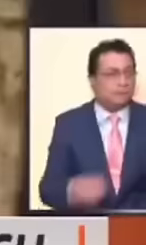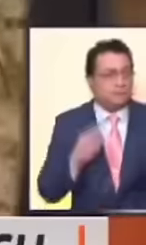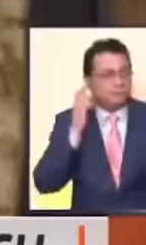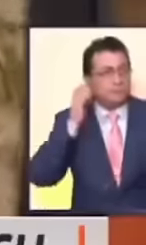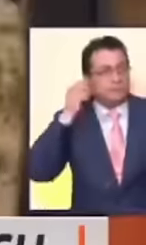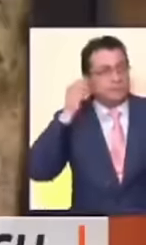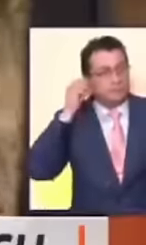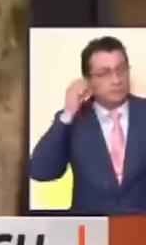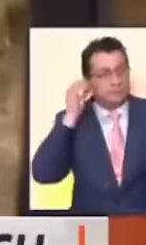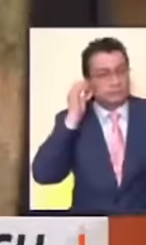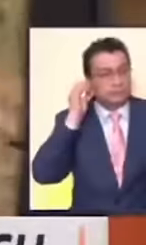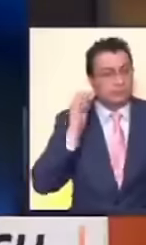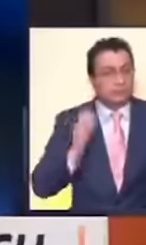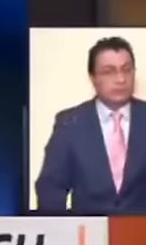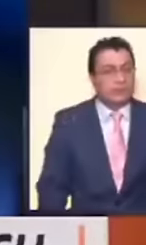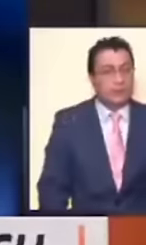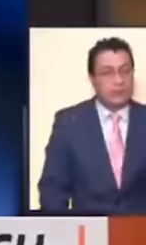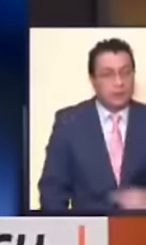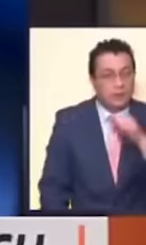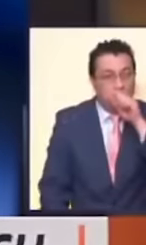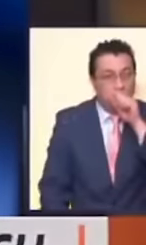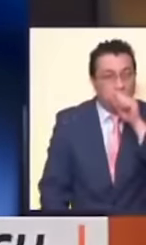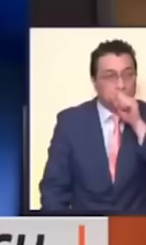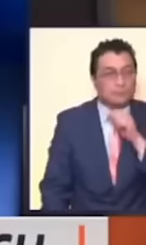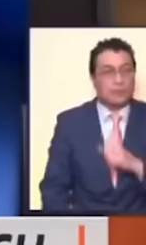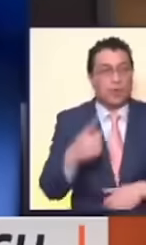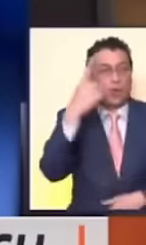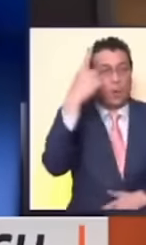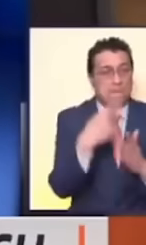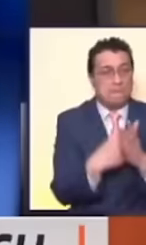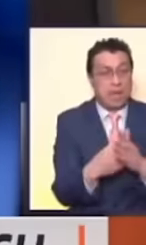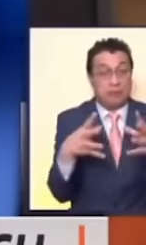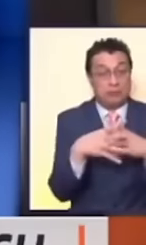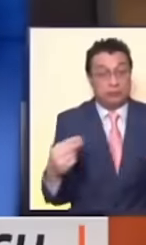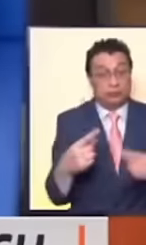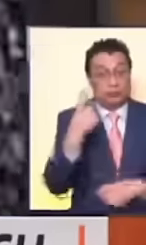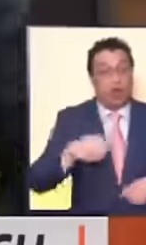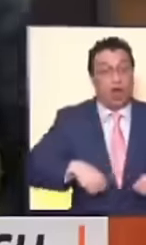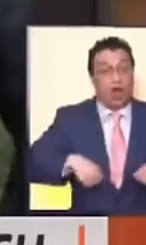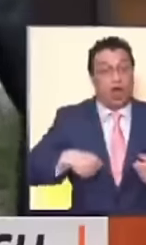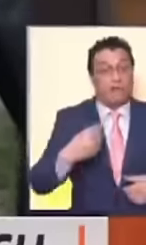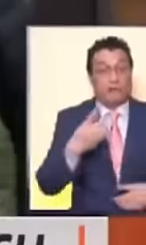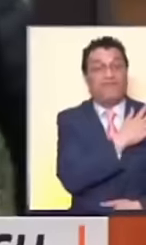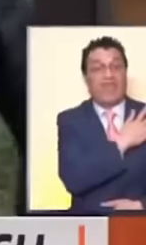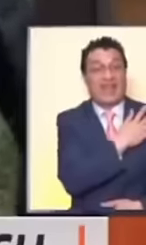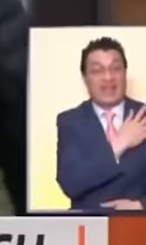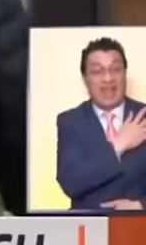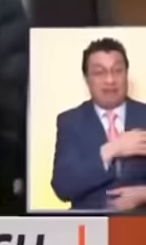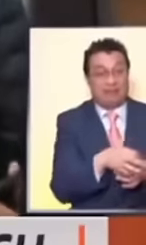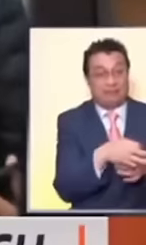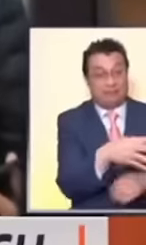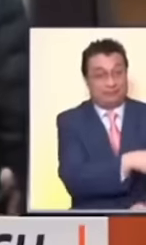Ahí como que pasó algo, ¿no? Casi un mes desaparecido cumple un joven de Villarrica. Y sigue la búsqueda